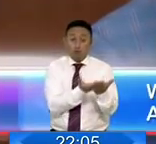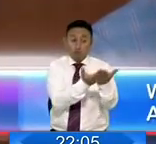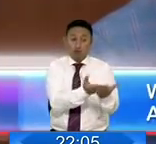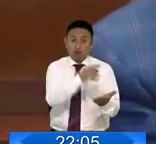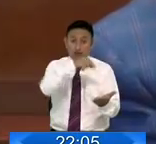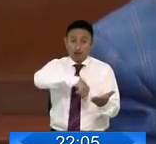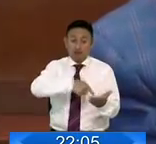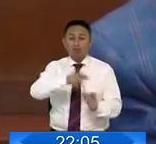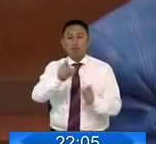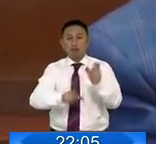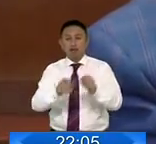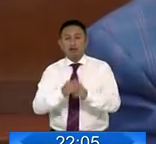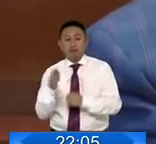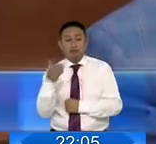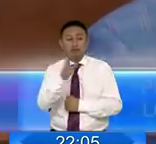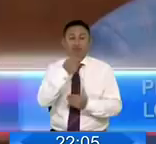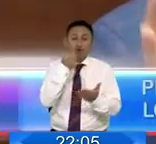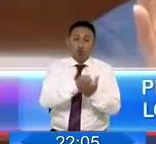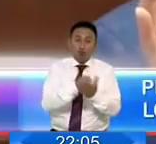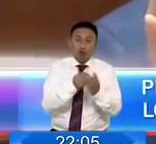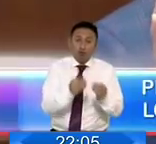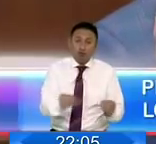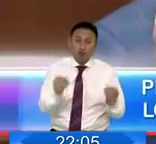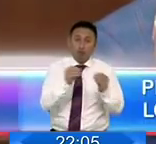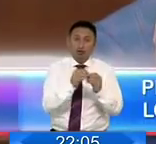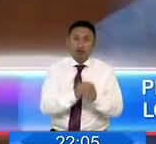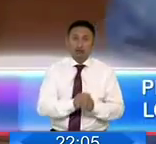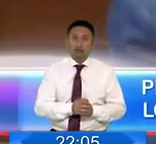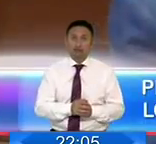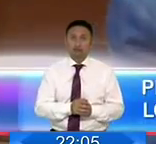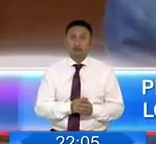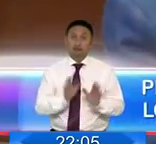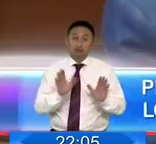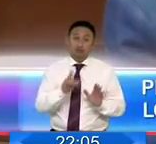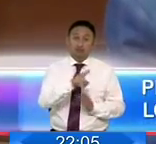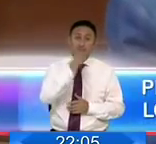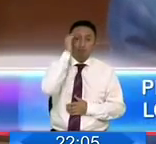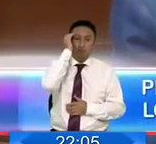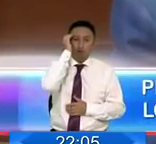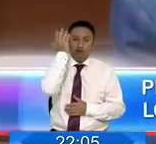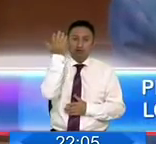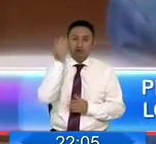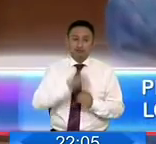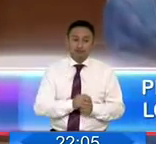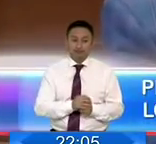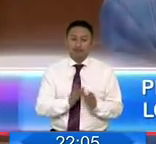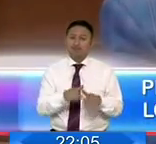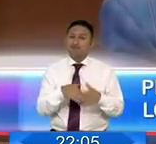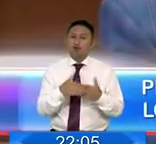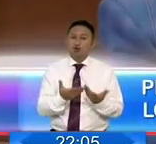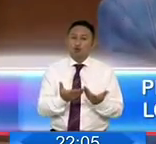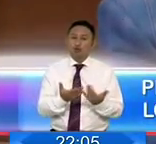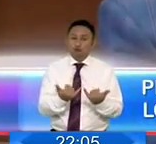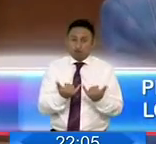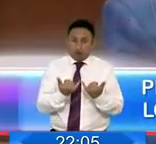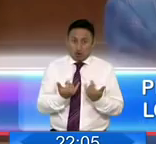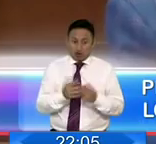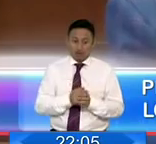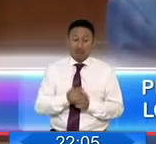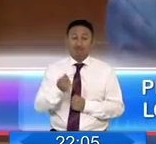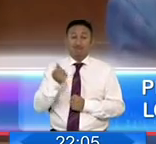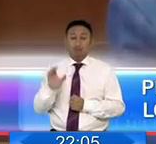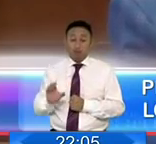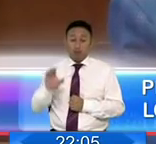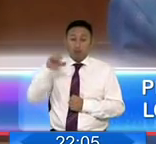la gente va a comprar más, yo tengo mis interrogantes. Y esa preocupación es cómo lograr que la inversión